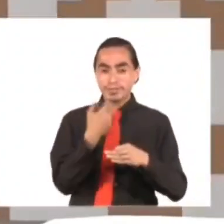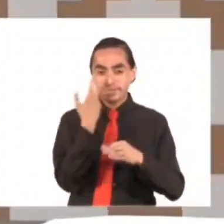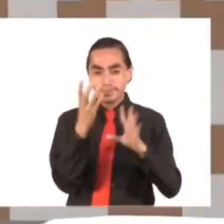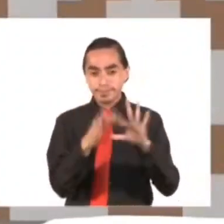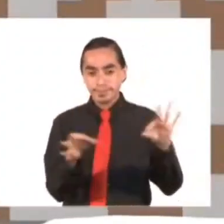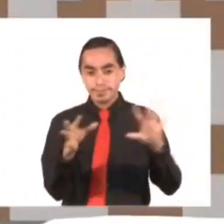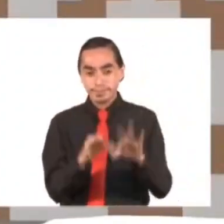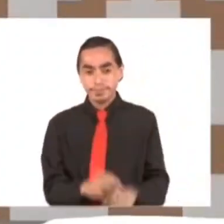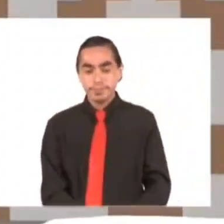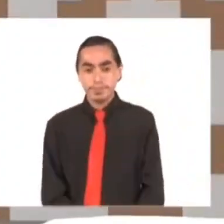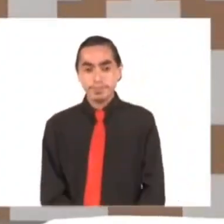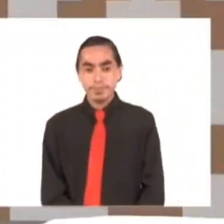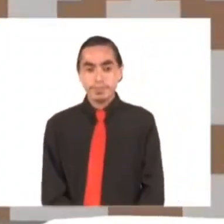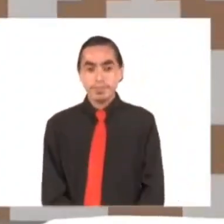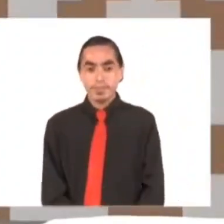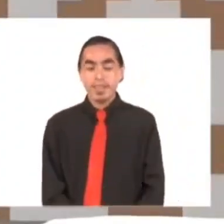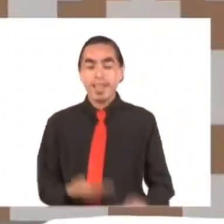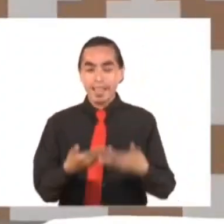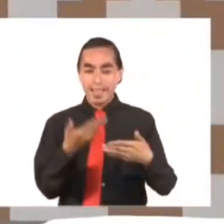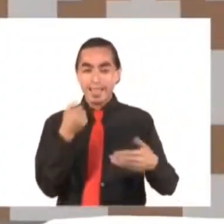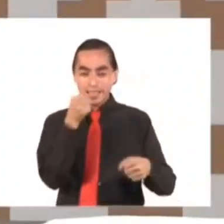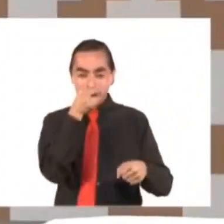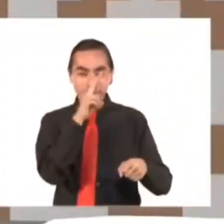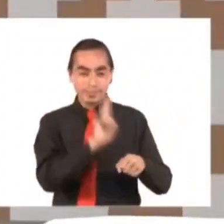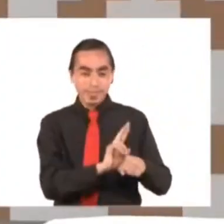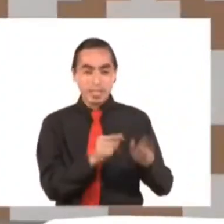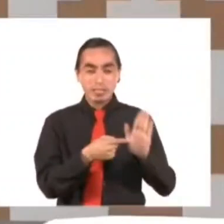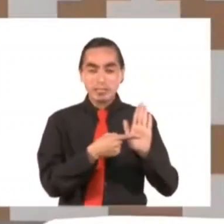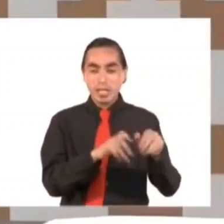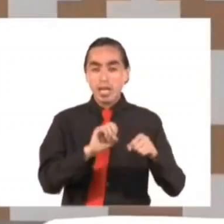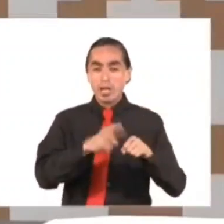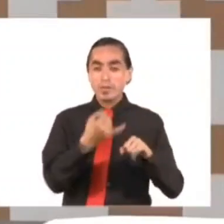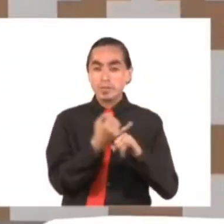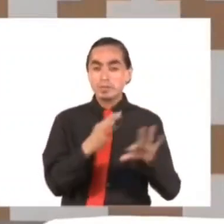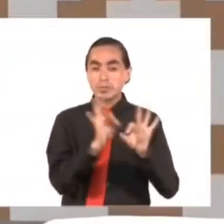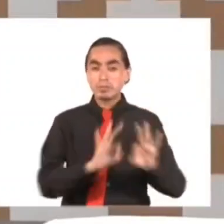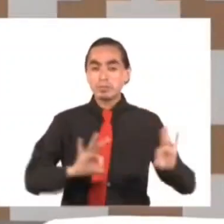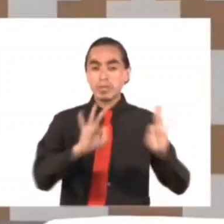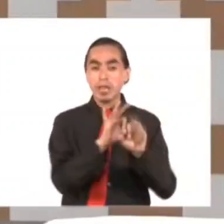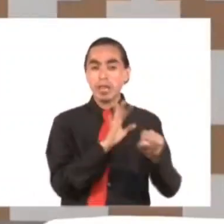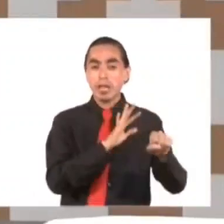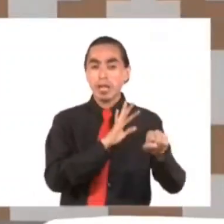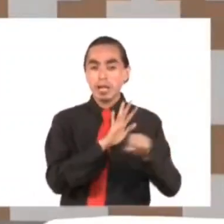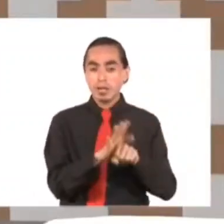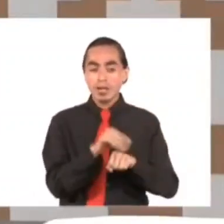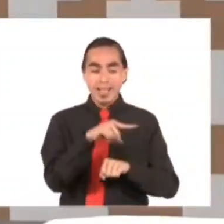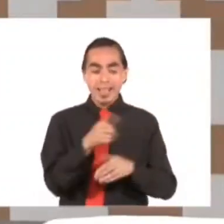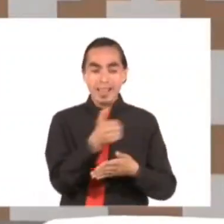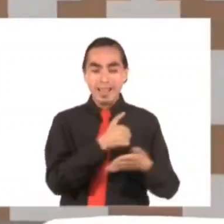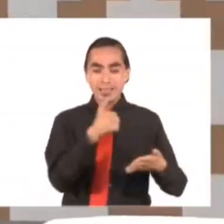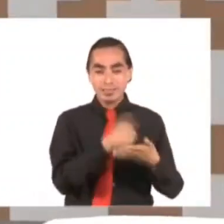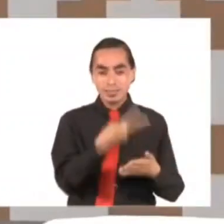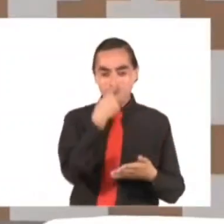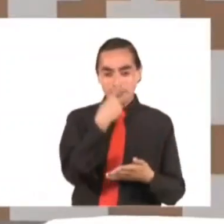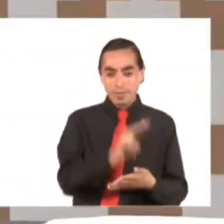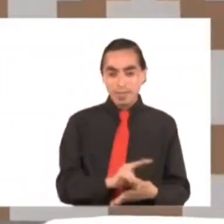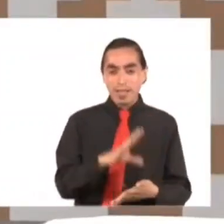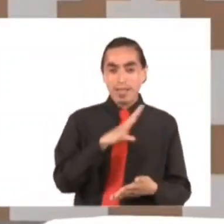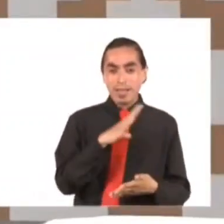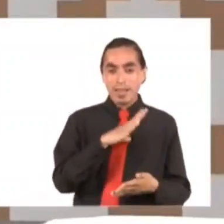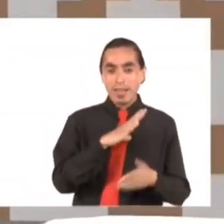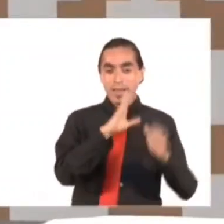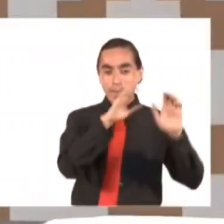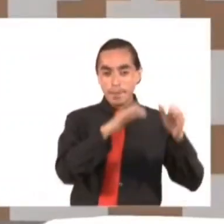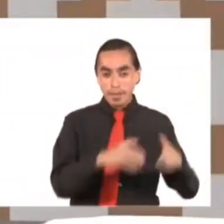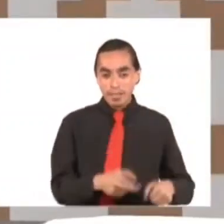Ya mostraba la secretaria tal vez el dato más importante de todos. Cuando llegamos a la Ciudad de México, el registro de